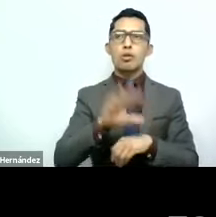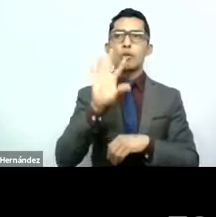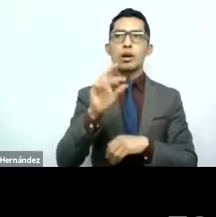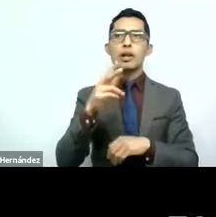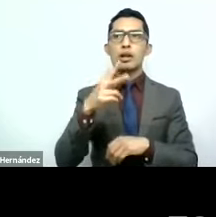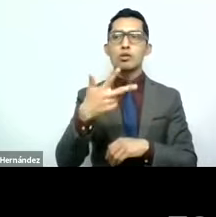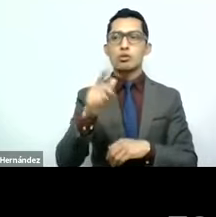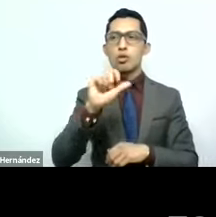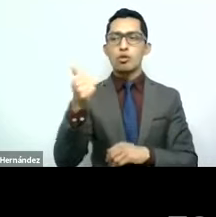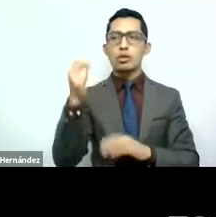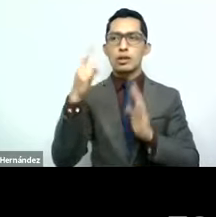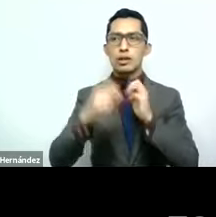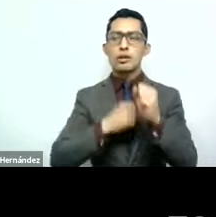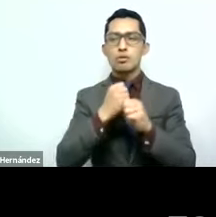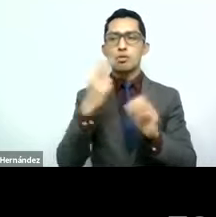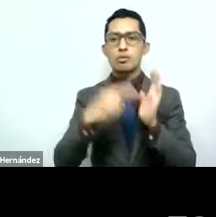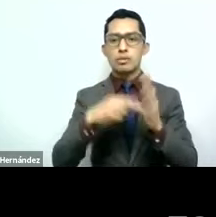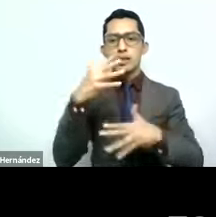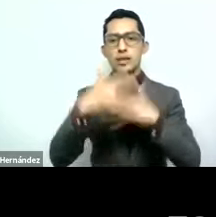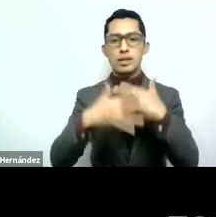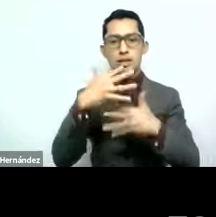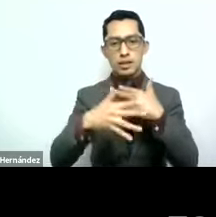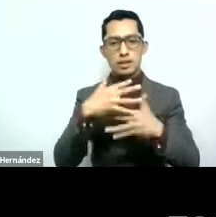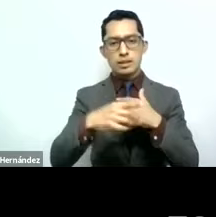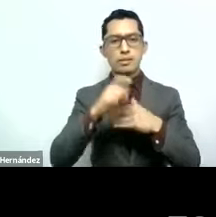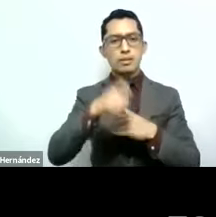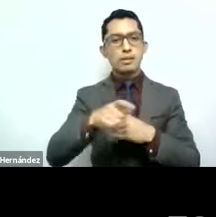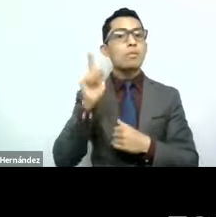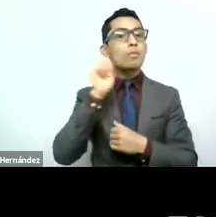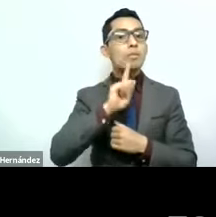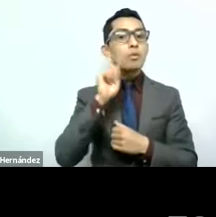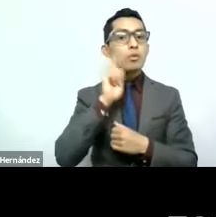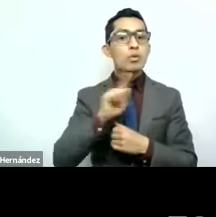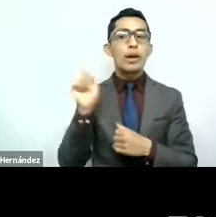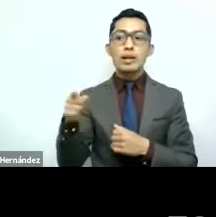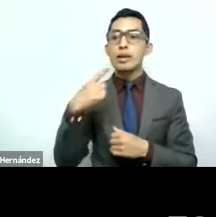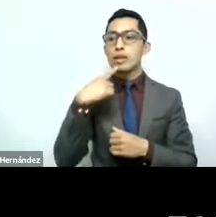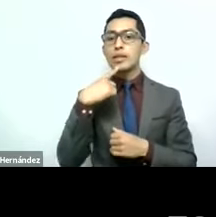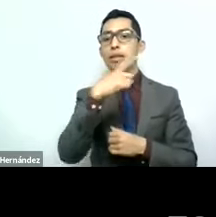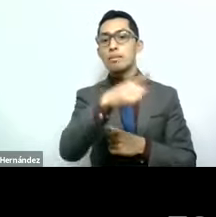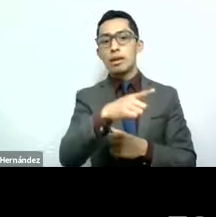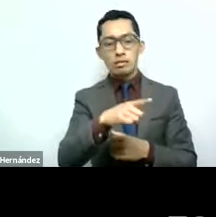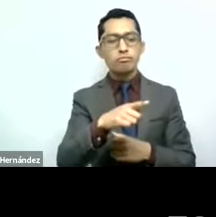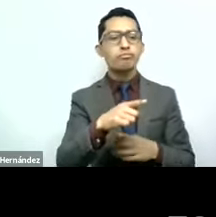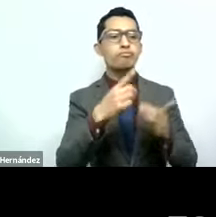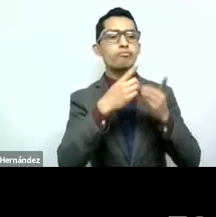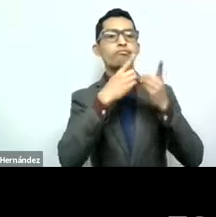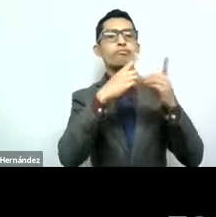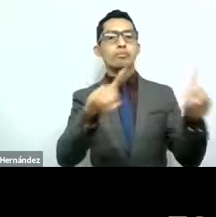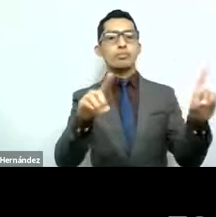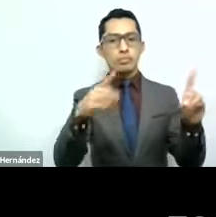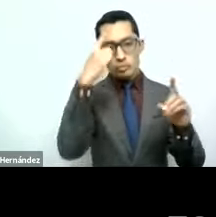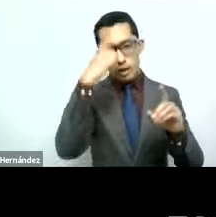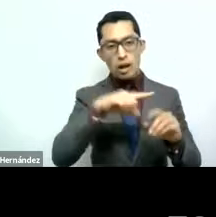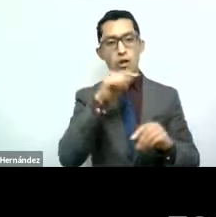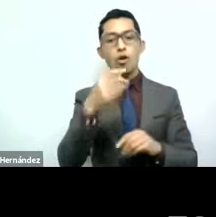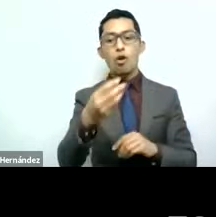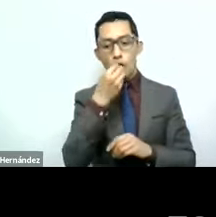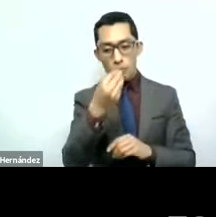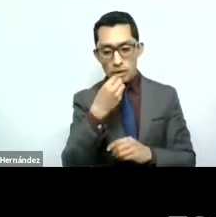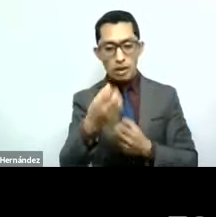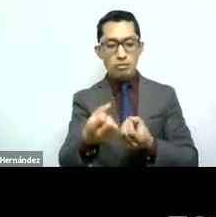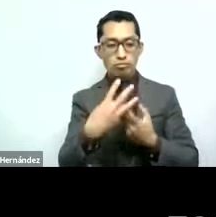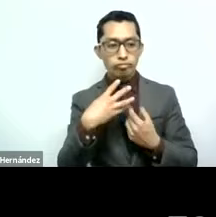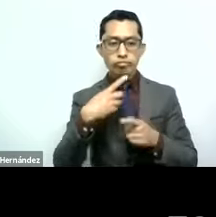del 2015. Hablamos de una mujer que demandó divorcio, guardia, pensión